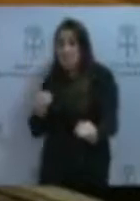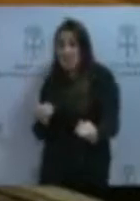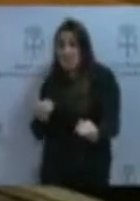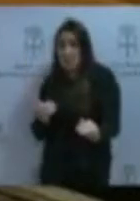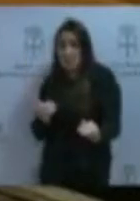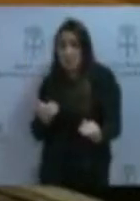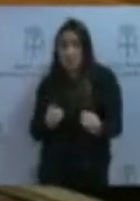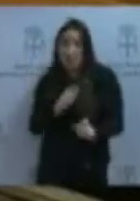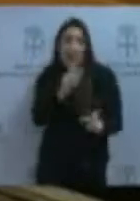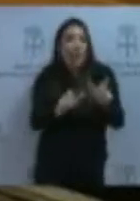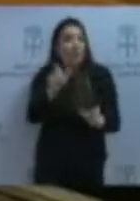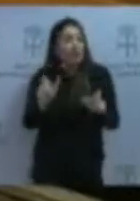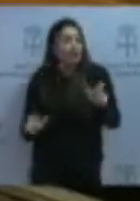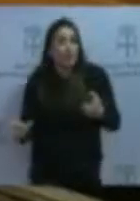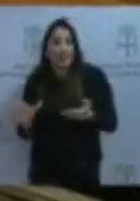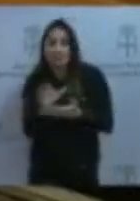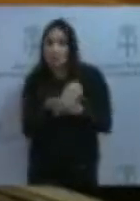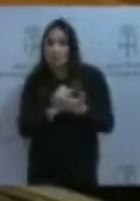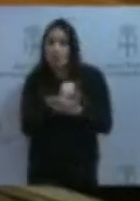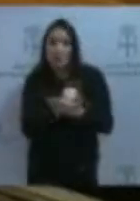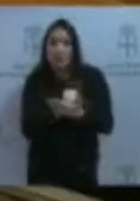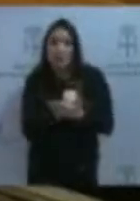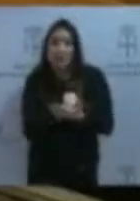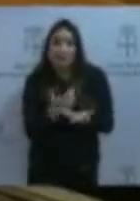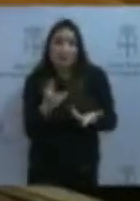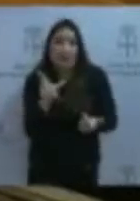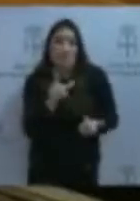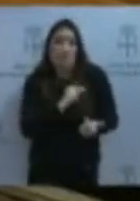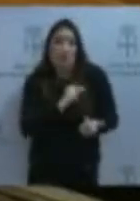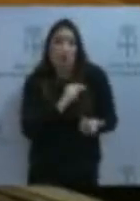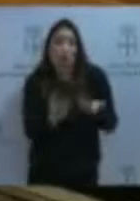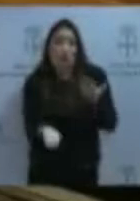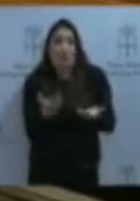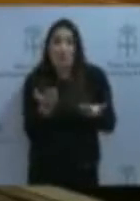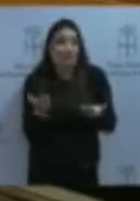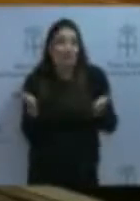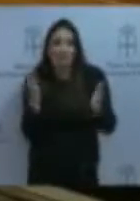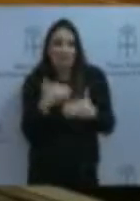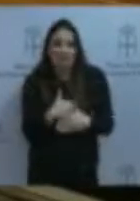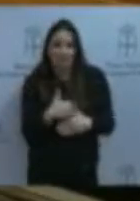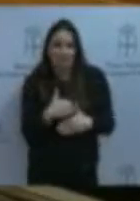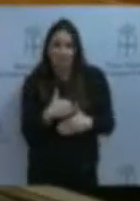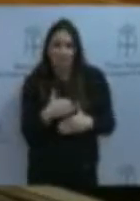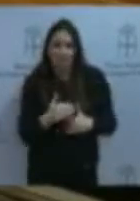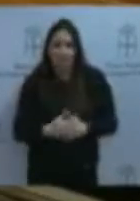toda la xente tiene el contador de méritos a cero, ¿no?